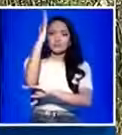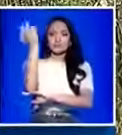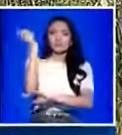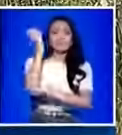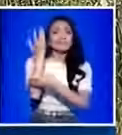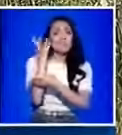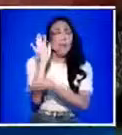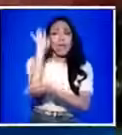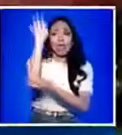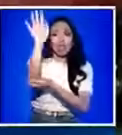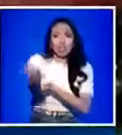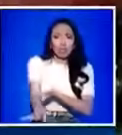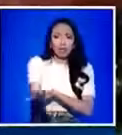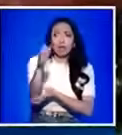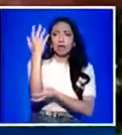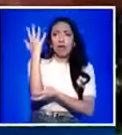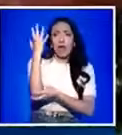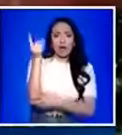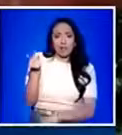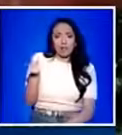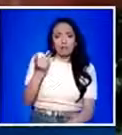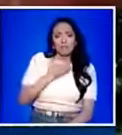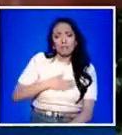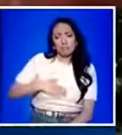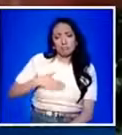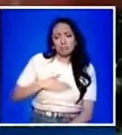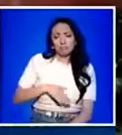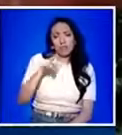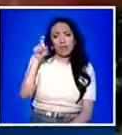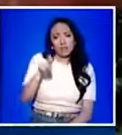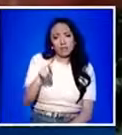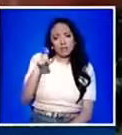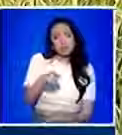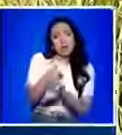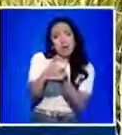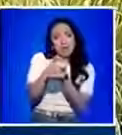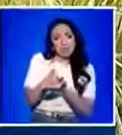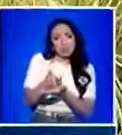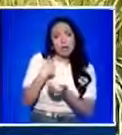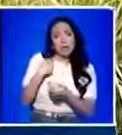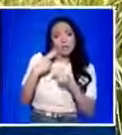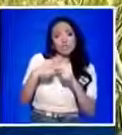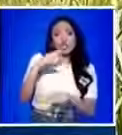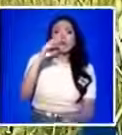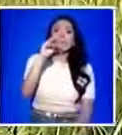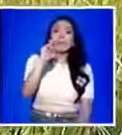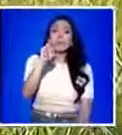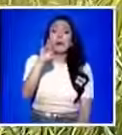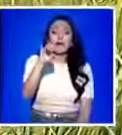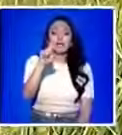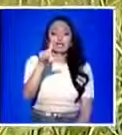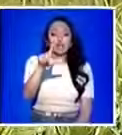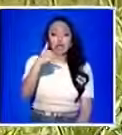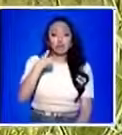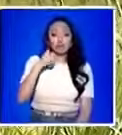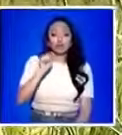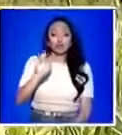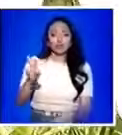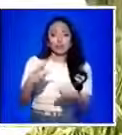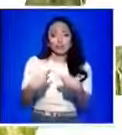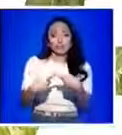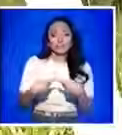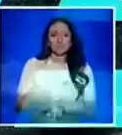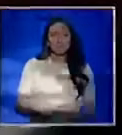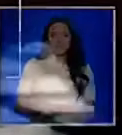en los muros. Por favor, necesitamos su ayuda. Para Ecoavisa reportó Marisol Rosero y esta